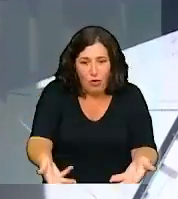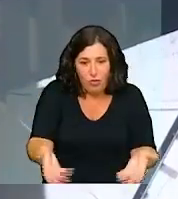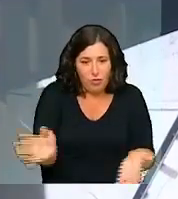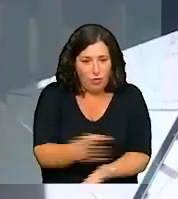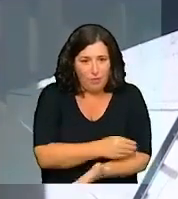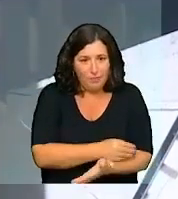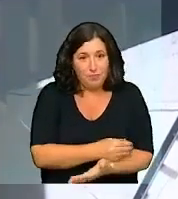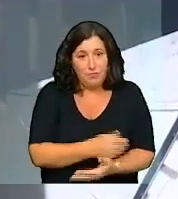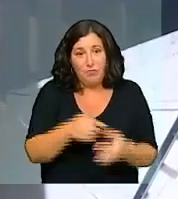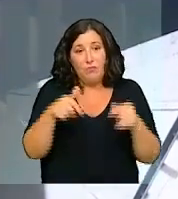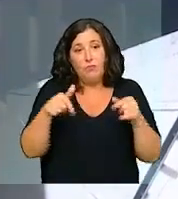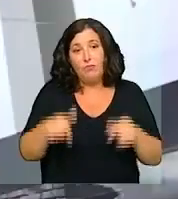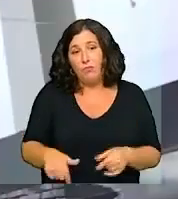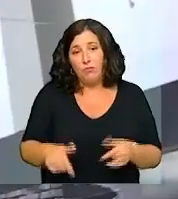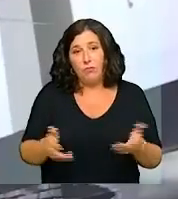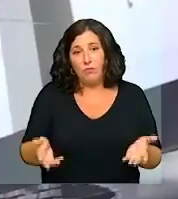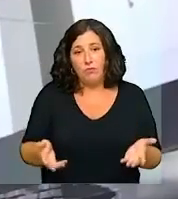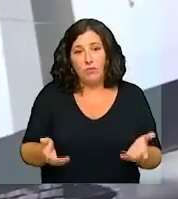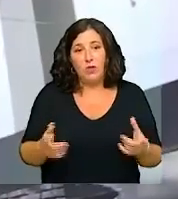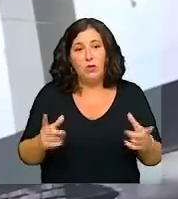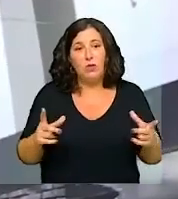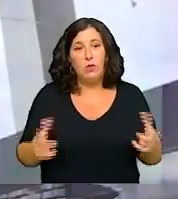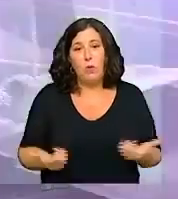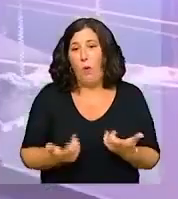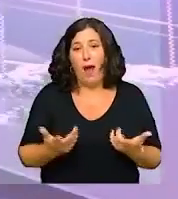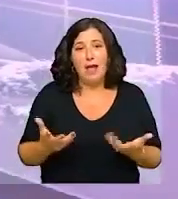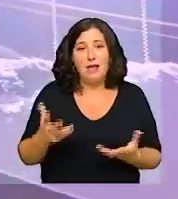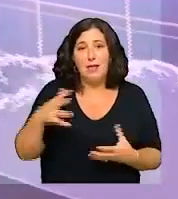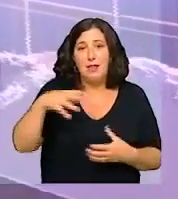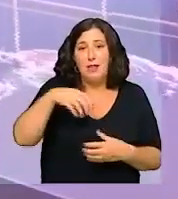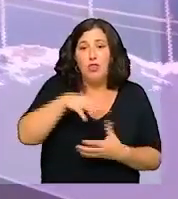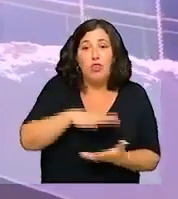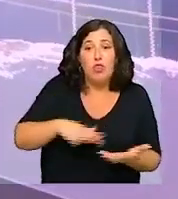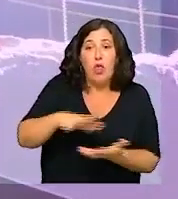día no tenemos ni dónde estar.